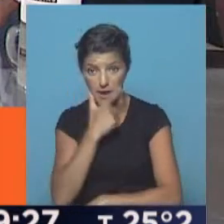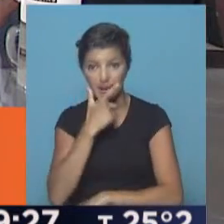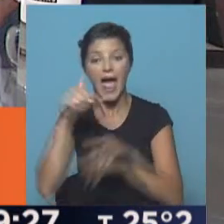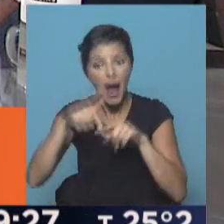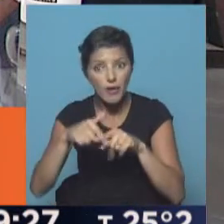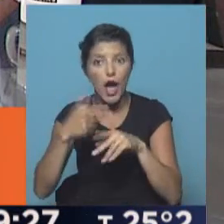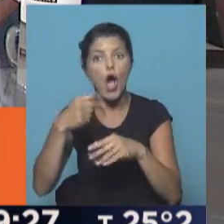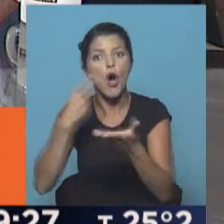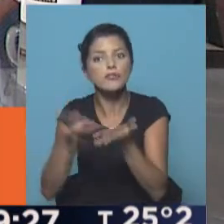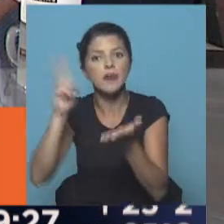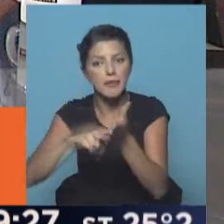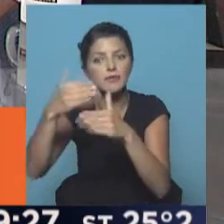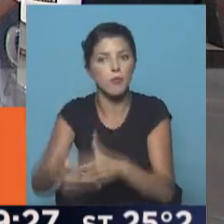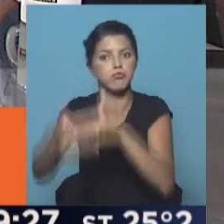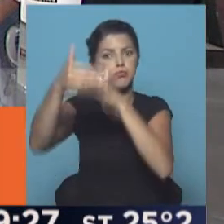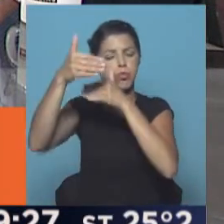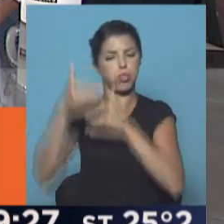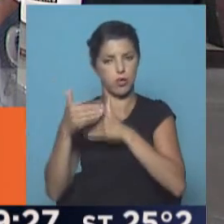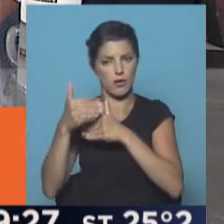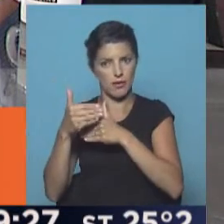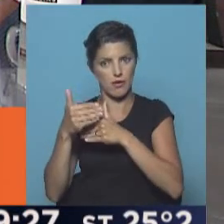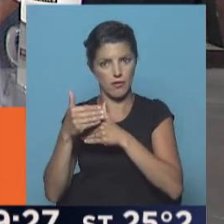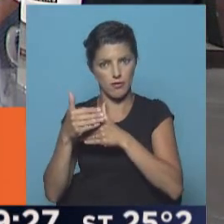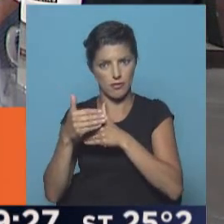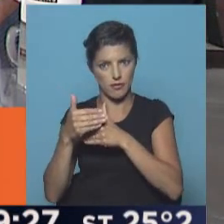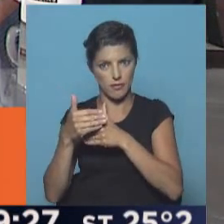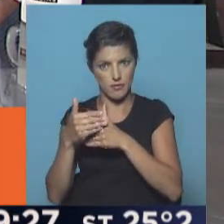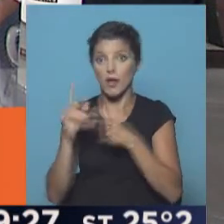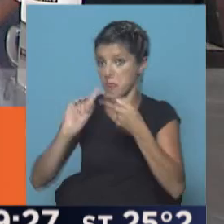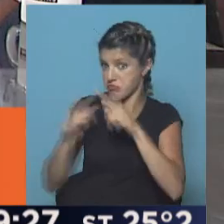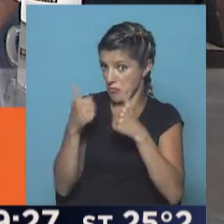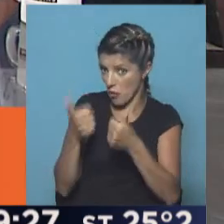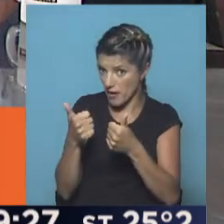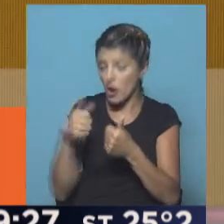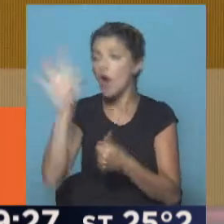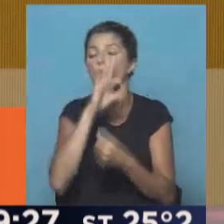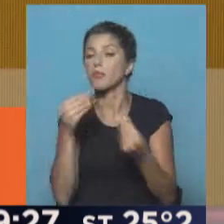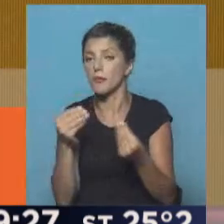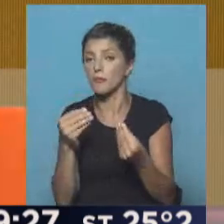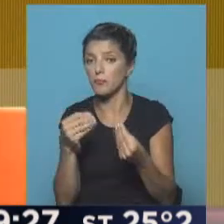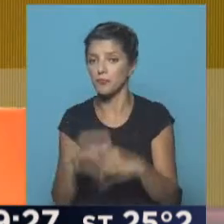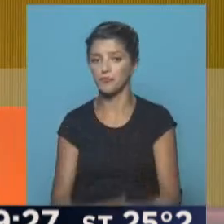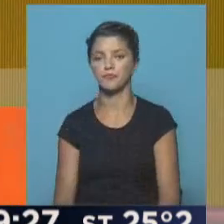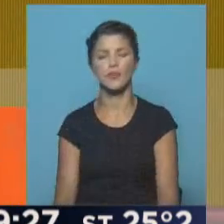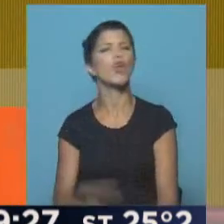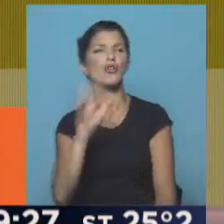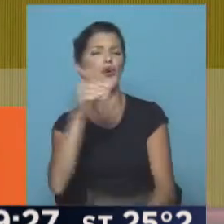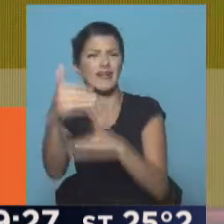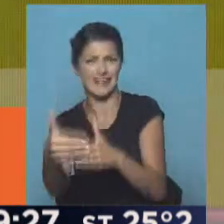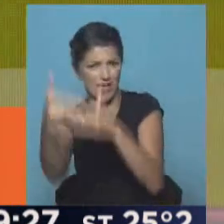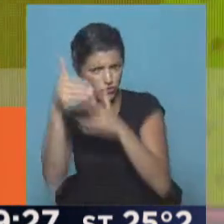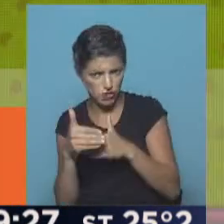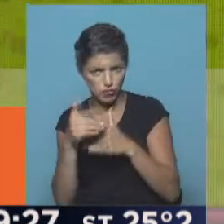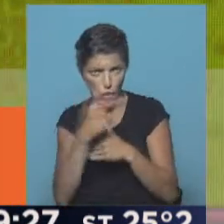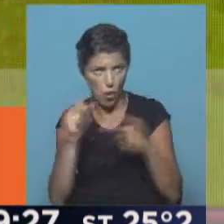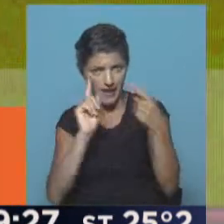con Obama, digamos, con la administración demócrata, que hubo una buena sintonía, ¿no es cierto? No, no se vuelve al punto cero, pero lo cierto es que